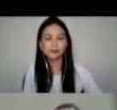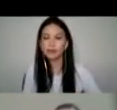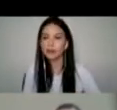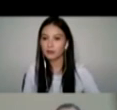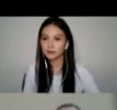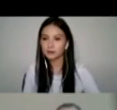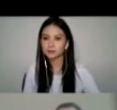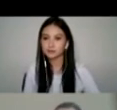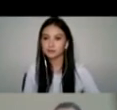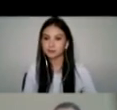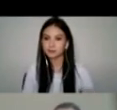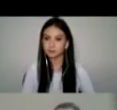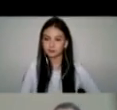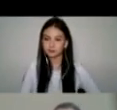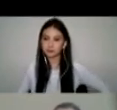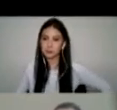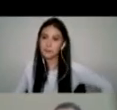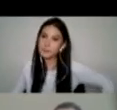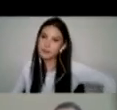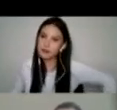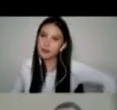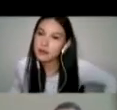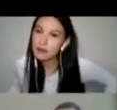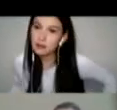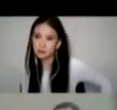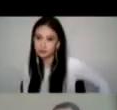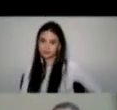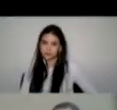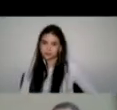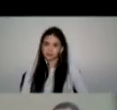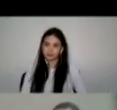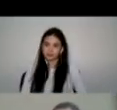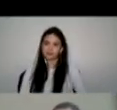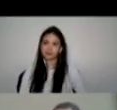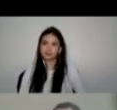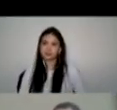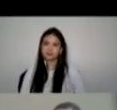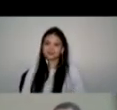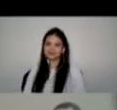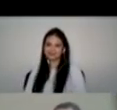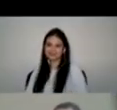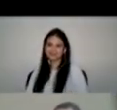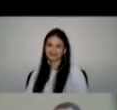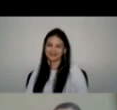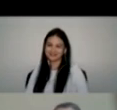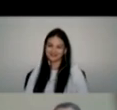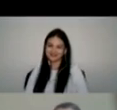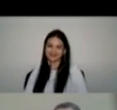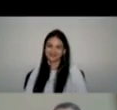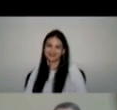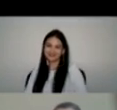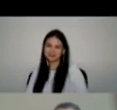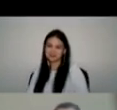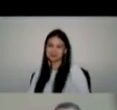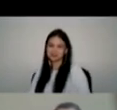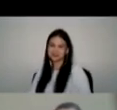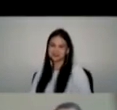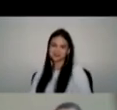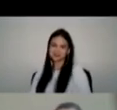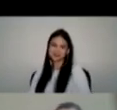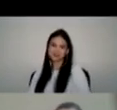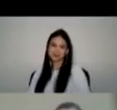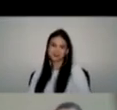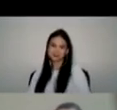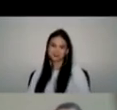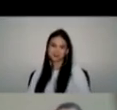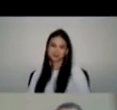efectivamente en el país decimos los niños nacieron con el chip, ahora nuestros niños, ¿no? Entonces, eso es,